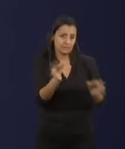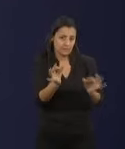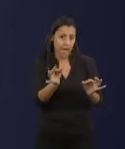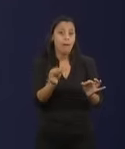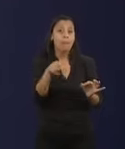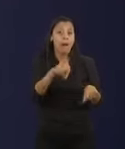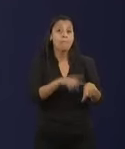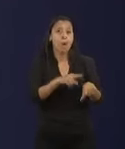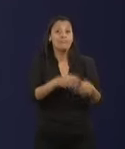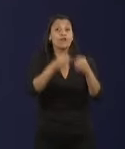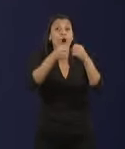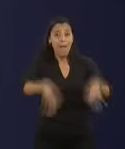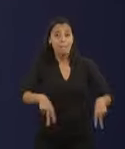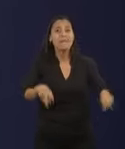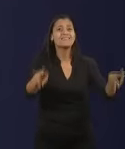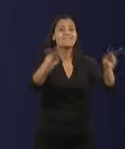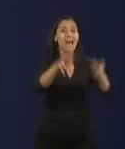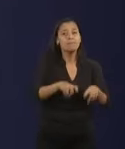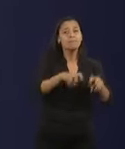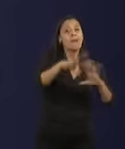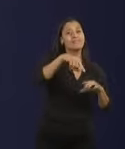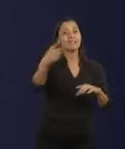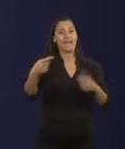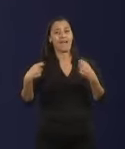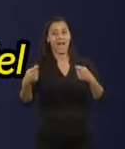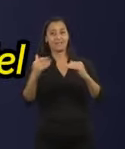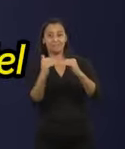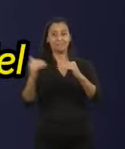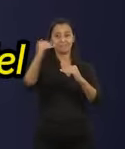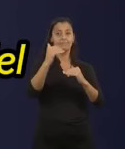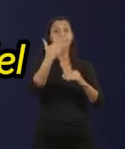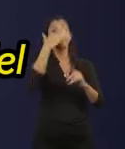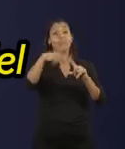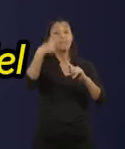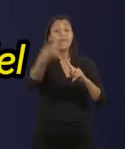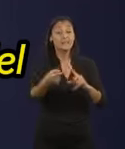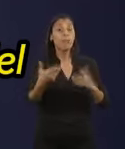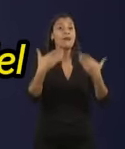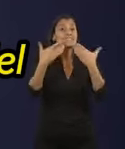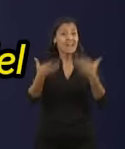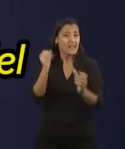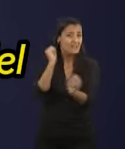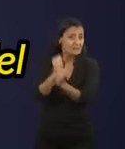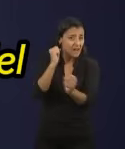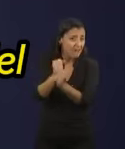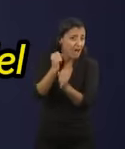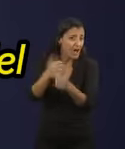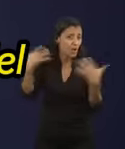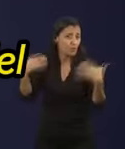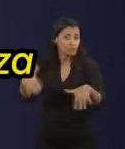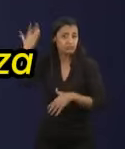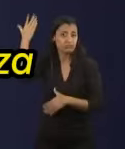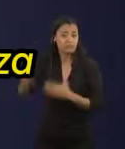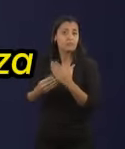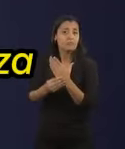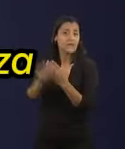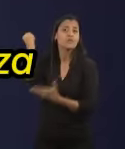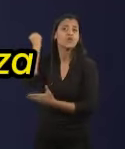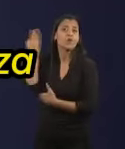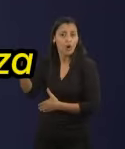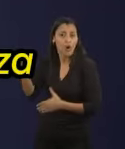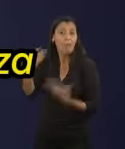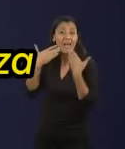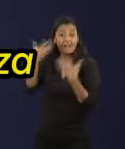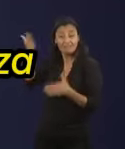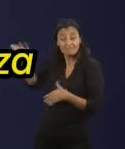tener superávit después se se se dio que el el el magnífico trabajo de no solo del ministro caputo No sí